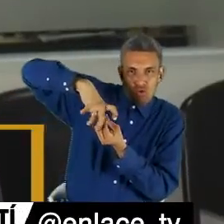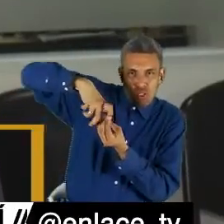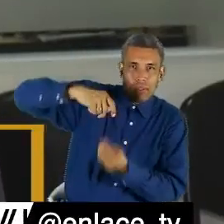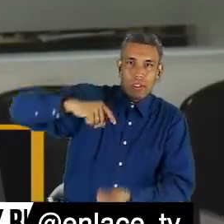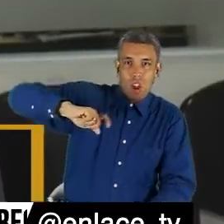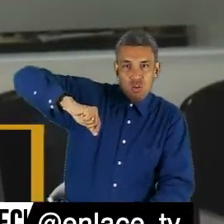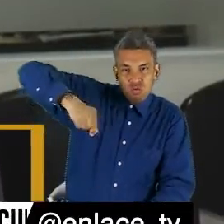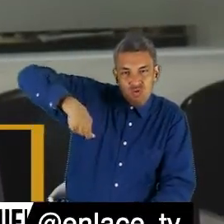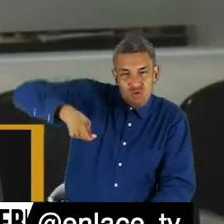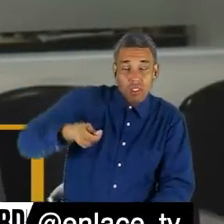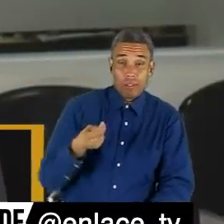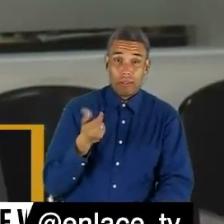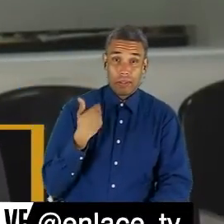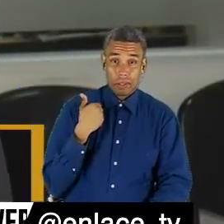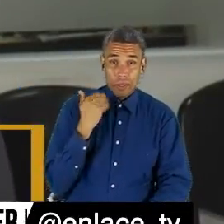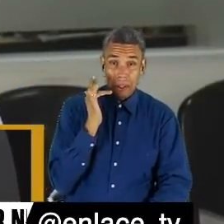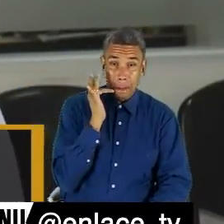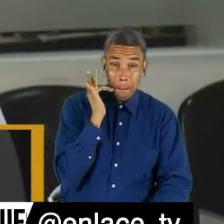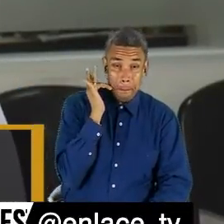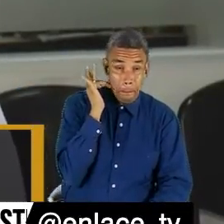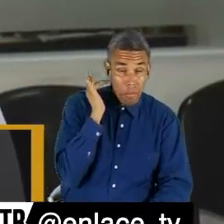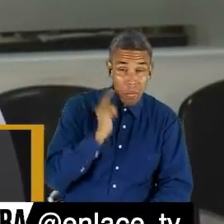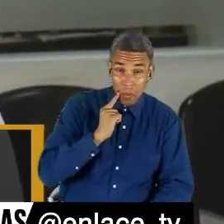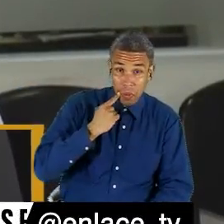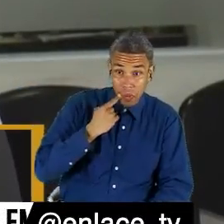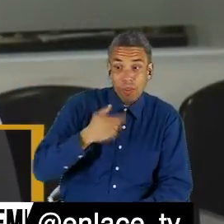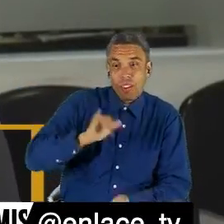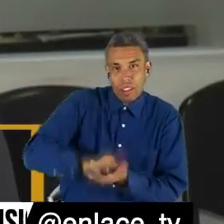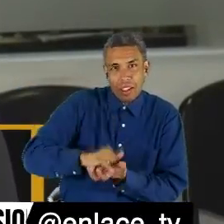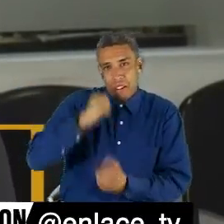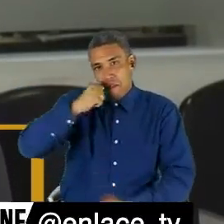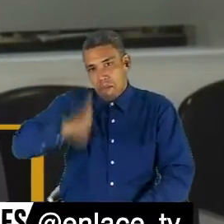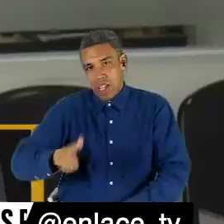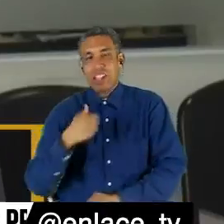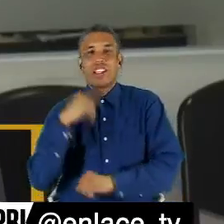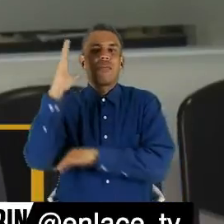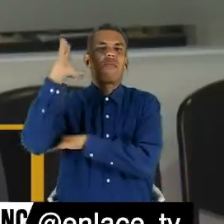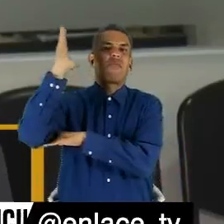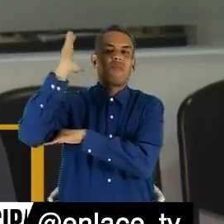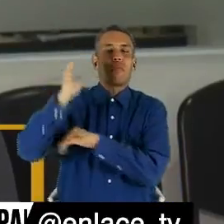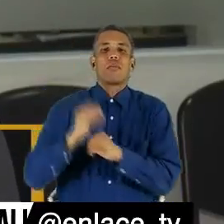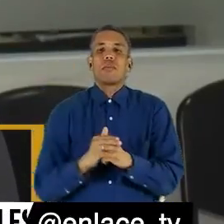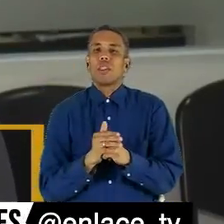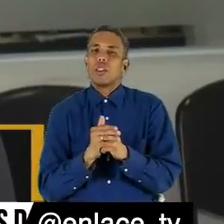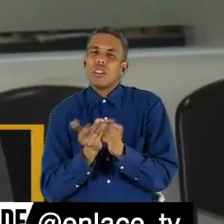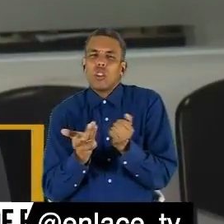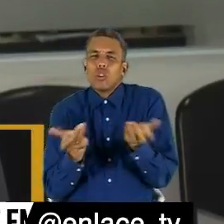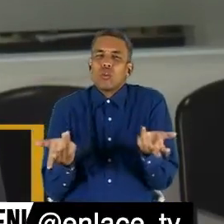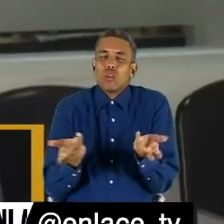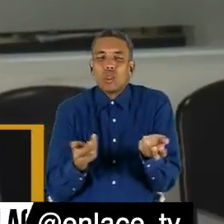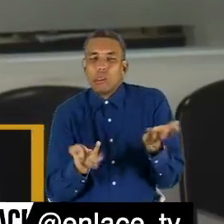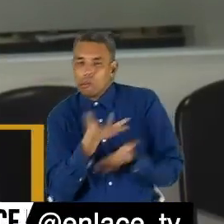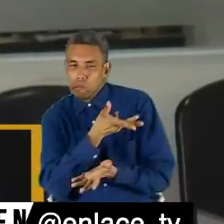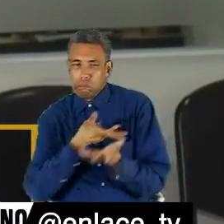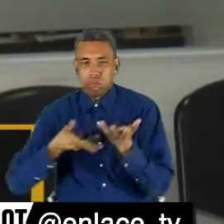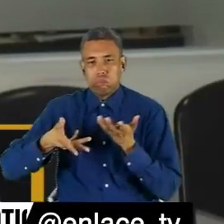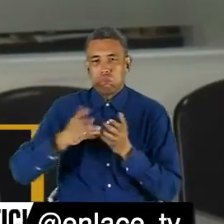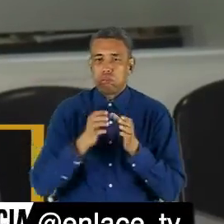Cítricos viene y toca varios temas, toma el tema de asociatividad, el tema de